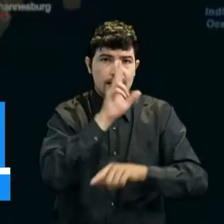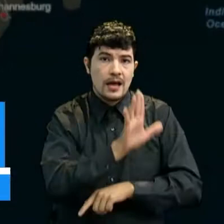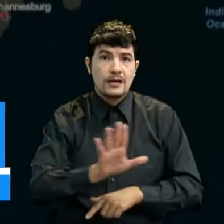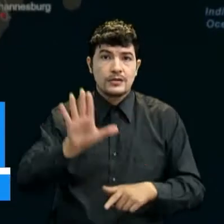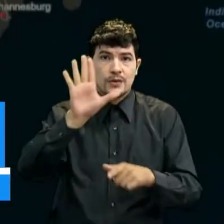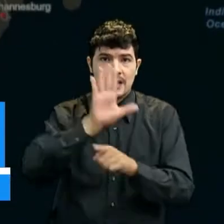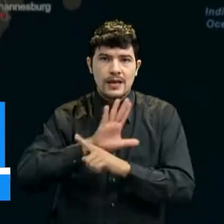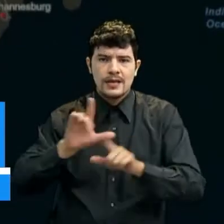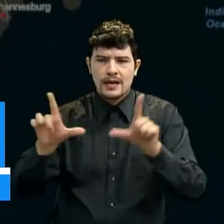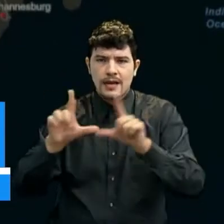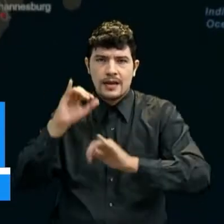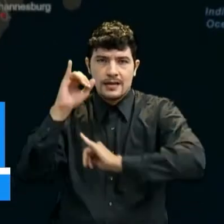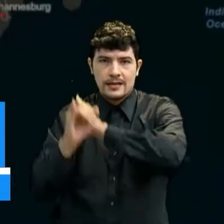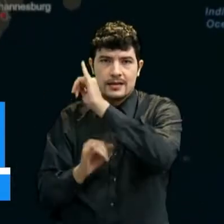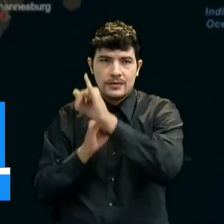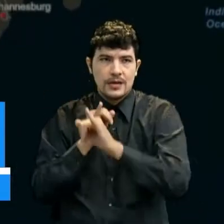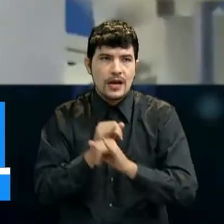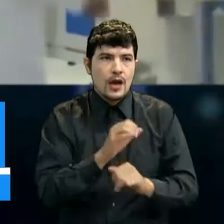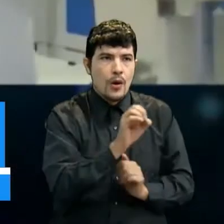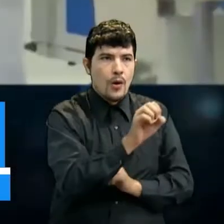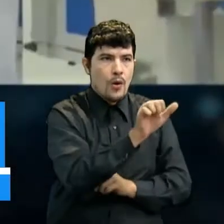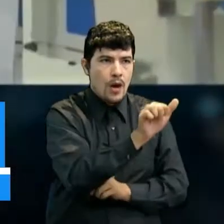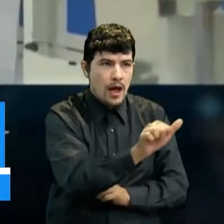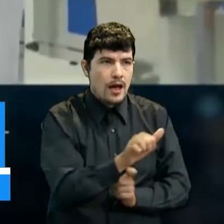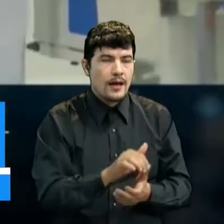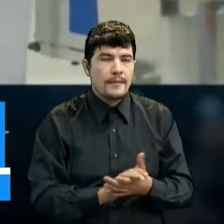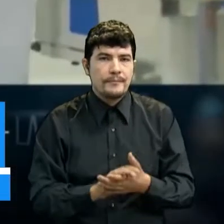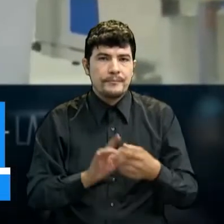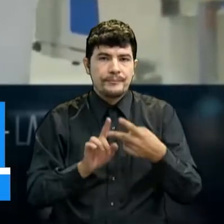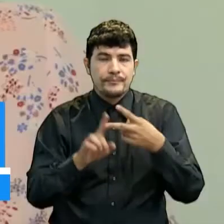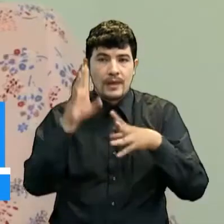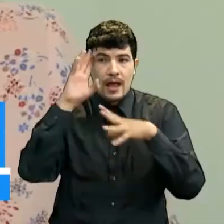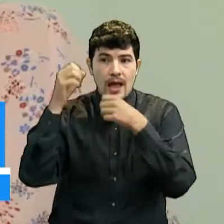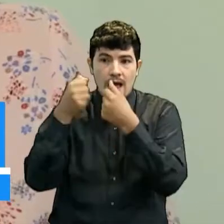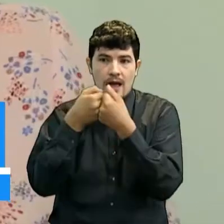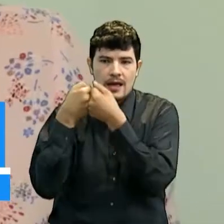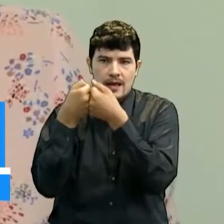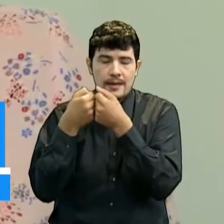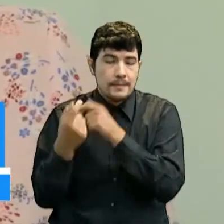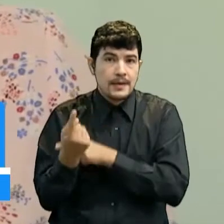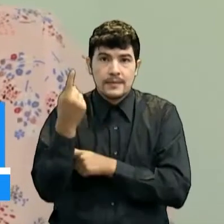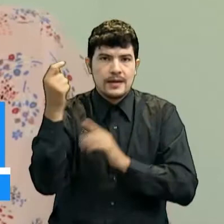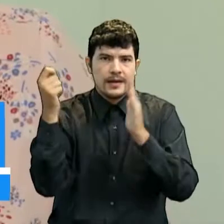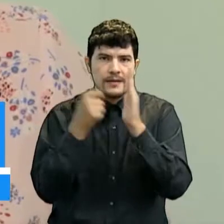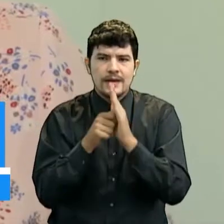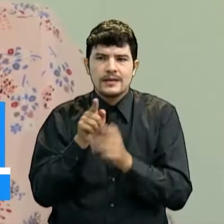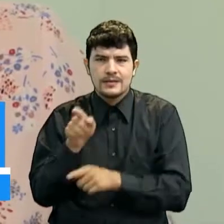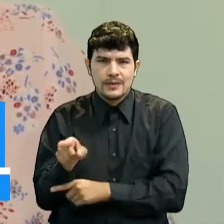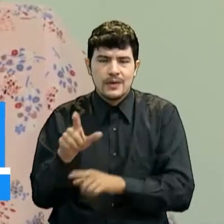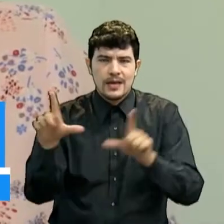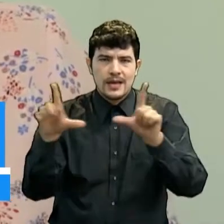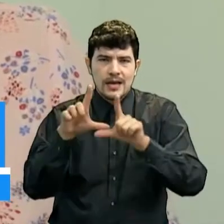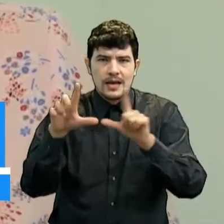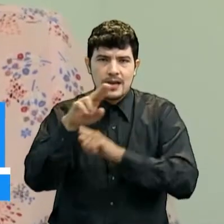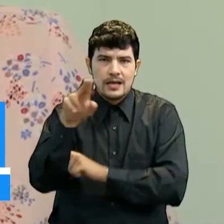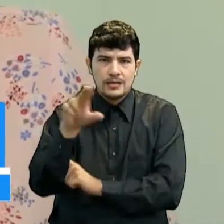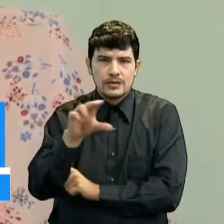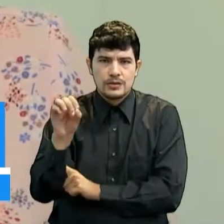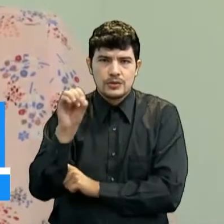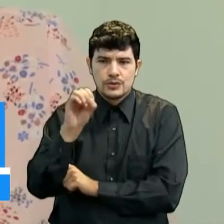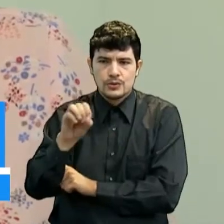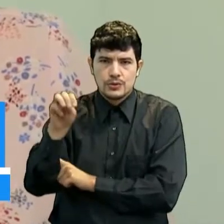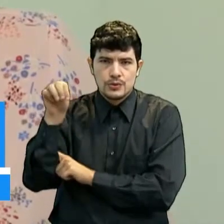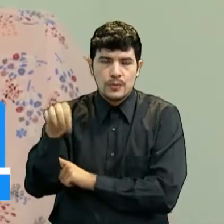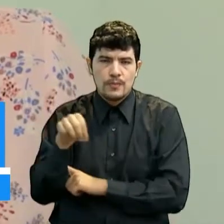internacionales. Renovamos alianzas con la BOA, tenemos alianzas por primera vez con Canal Sun, con Patrimonio